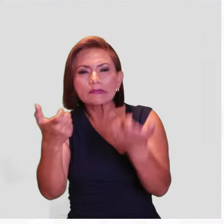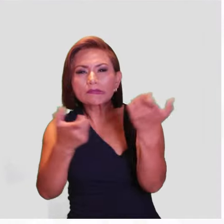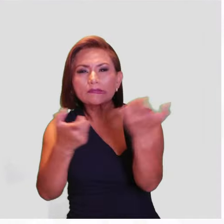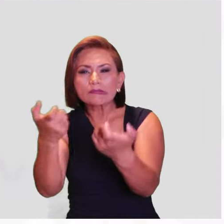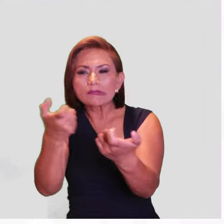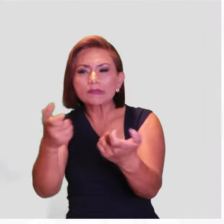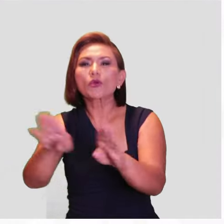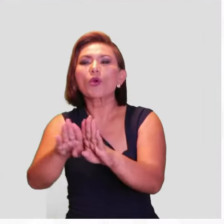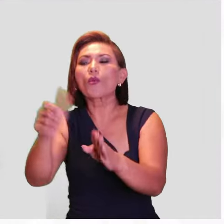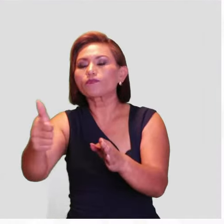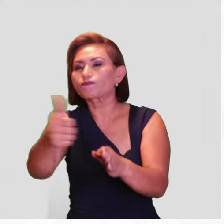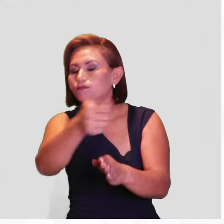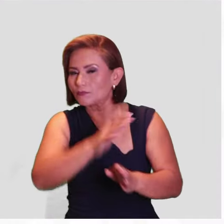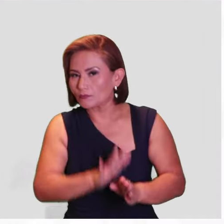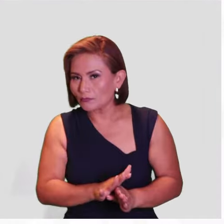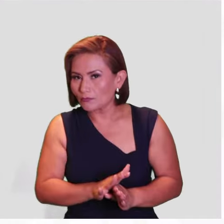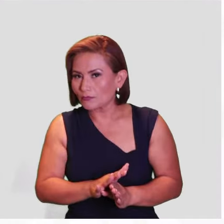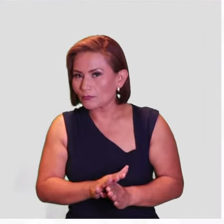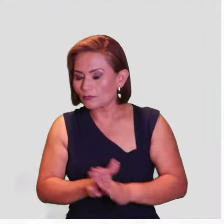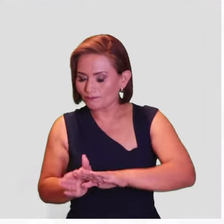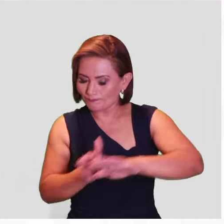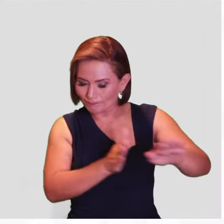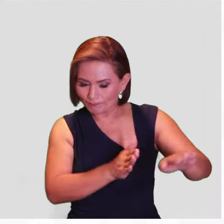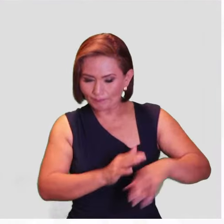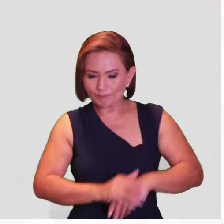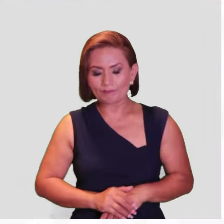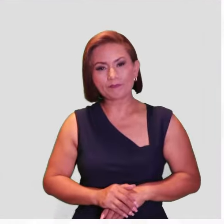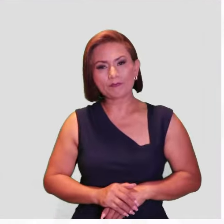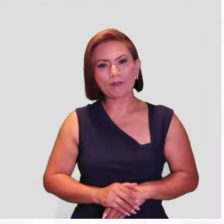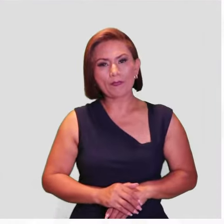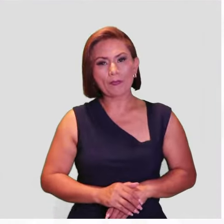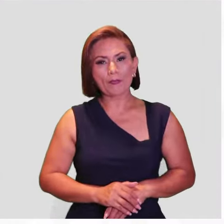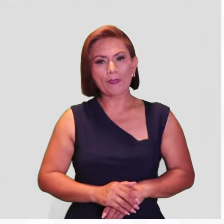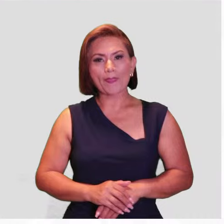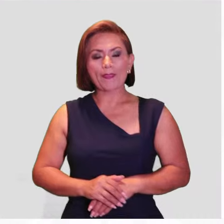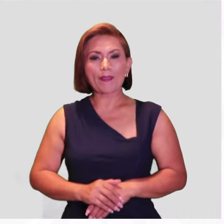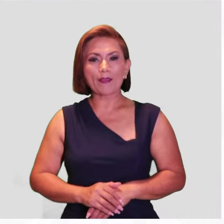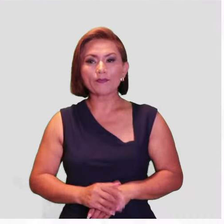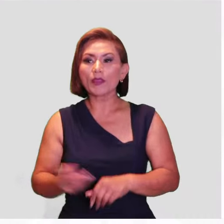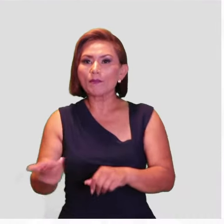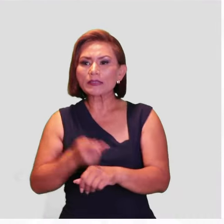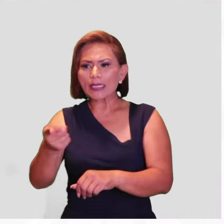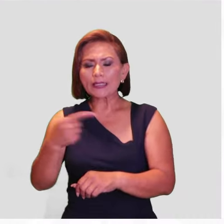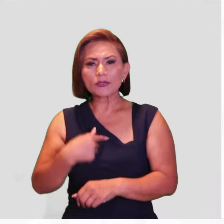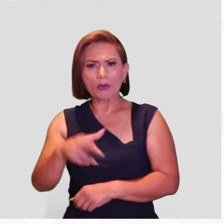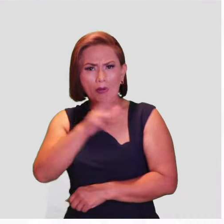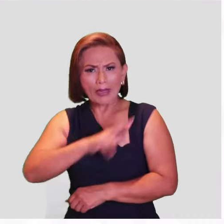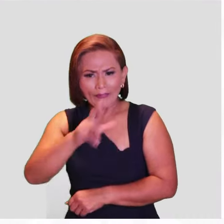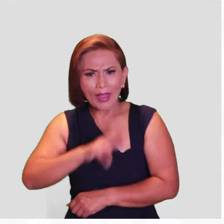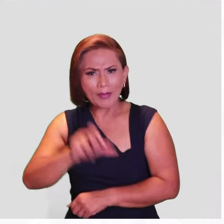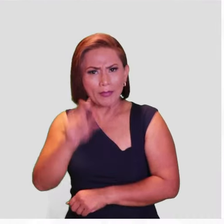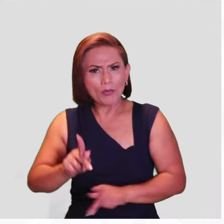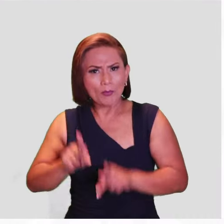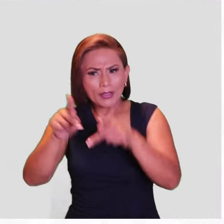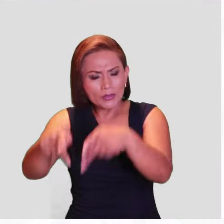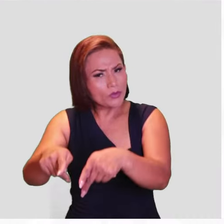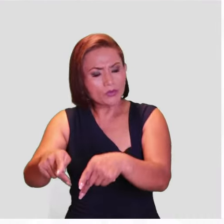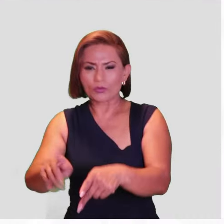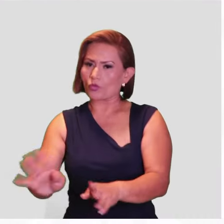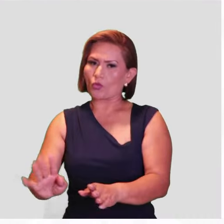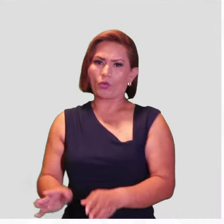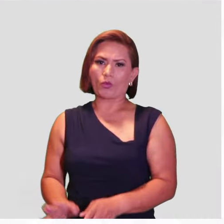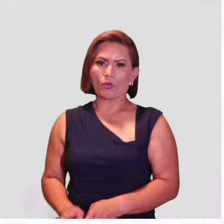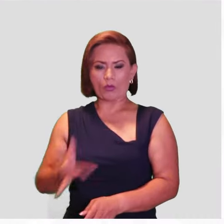servicios que prestamos a la población. Es decir, los vendemos. Hombre, ser más